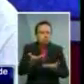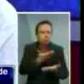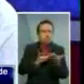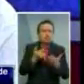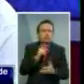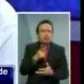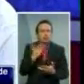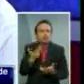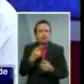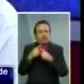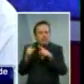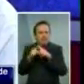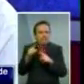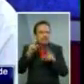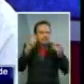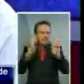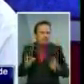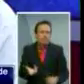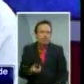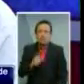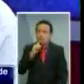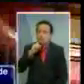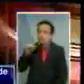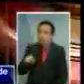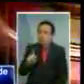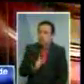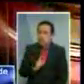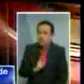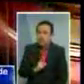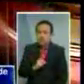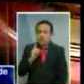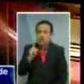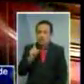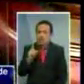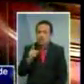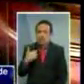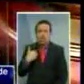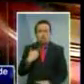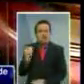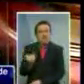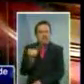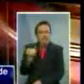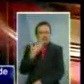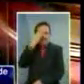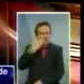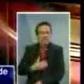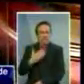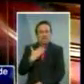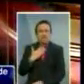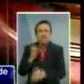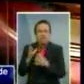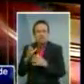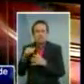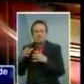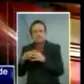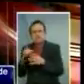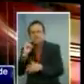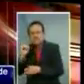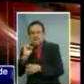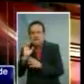tomaremos posición en la frente en materia. Pero va a ser una posición independiente, que podría estar a lo mejor a veces con la nueva mayoría o